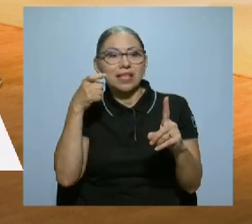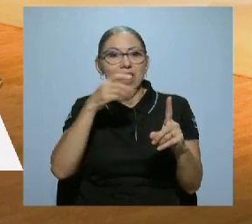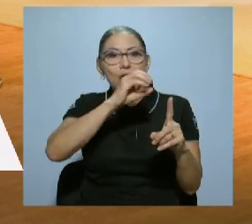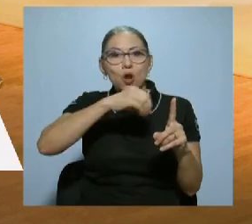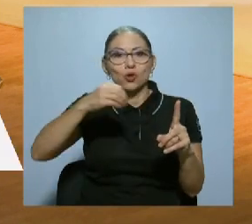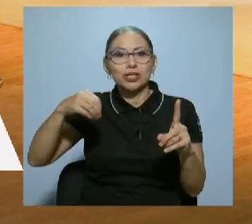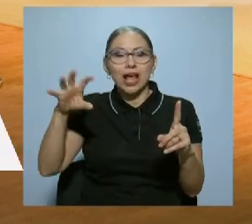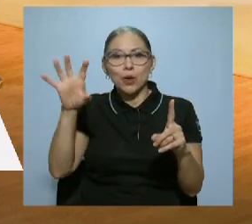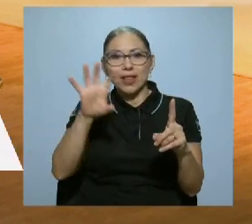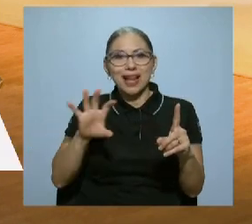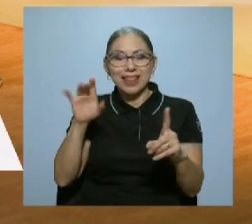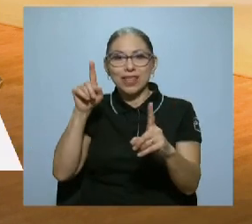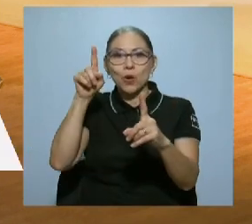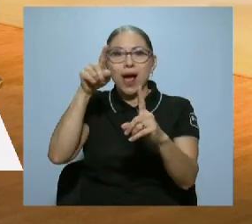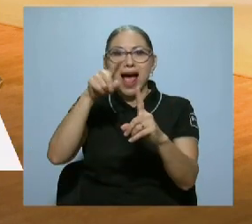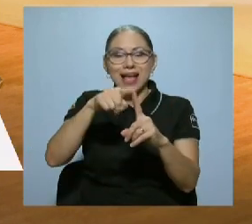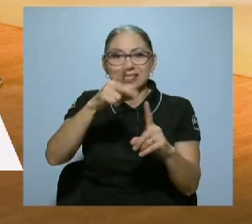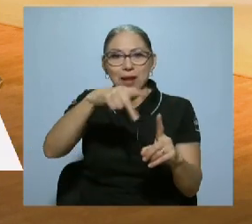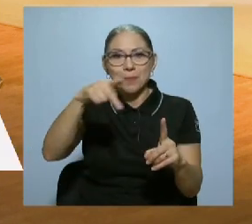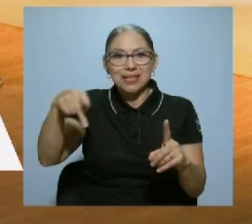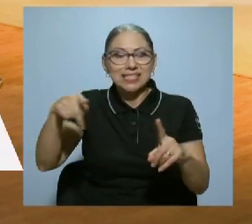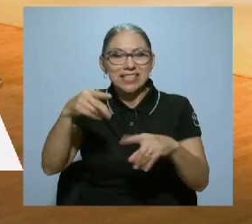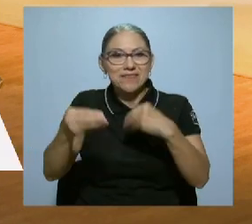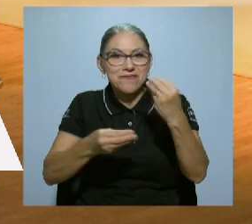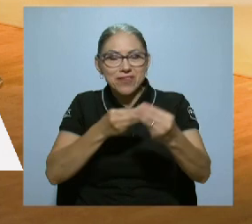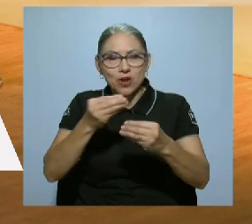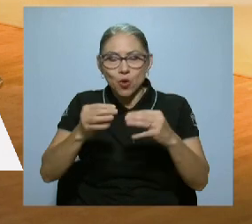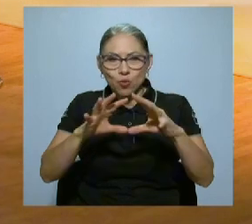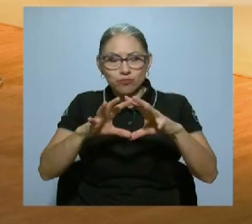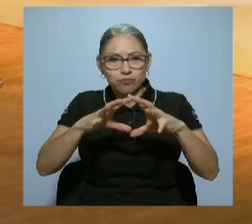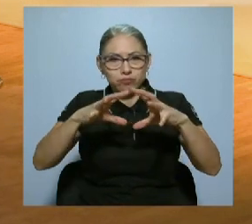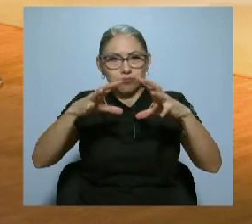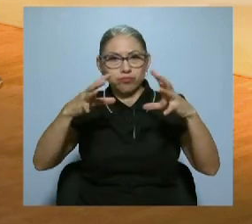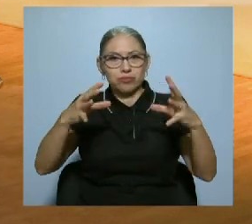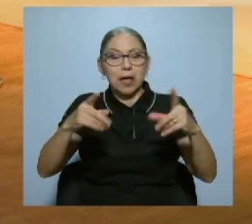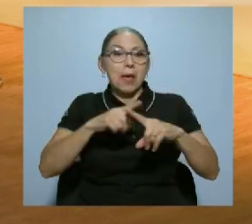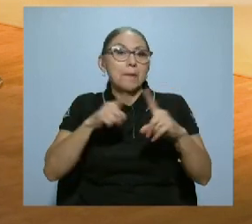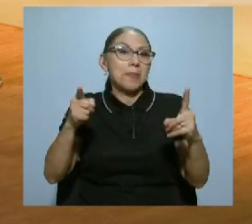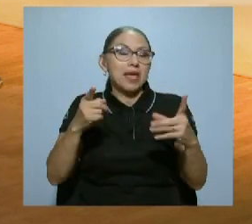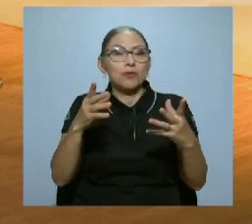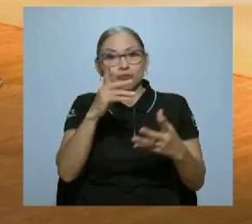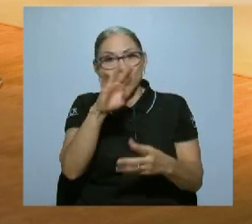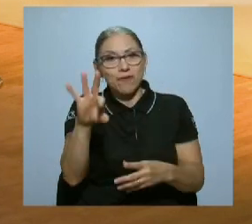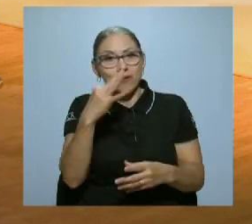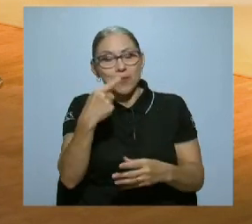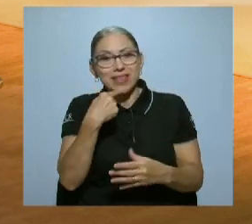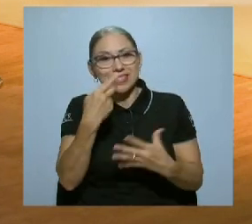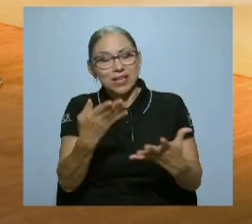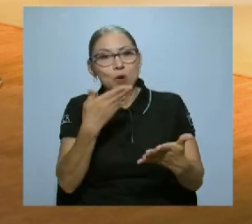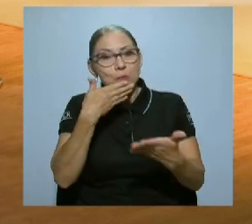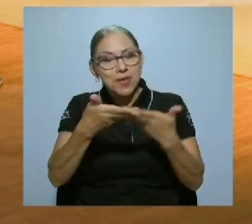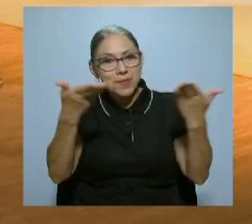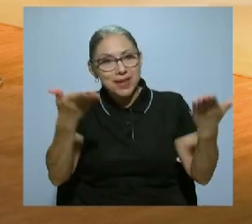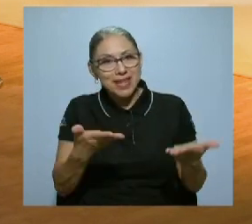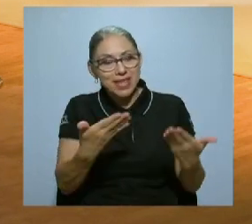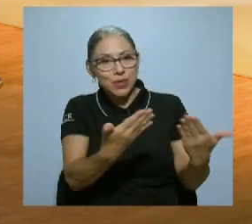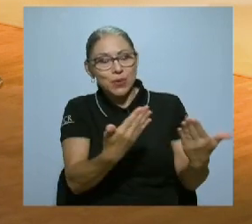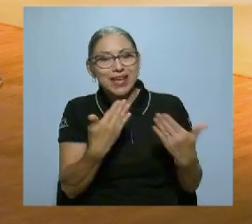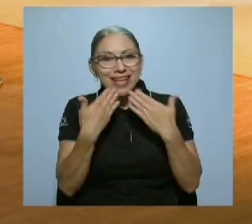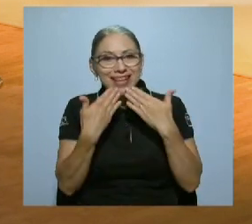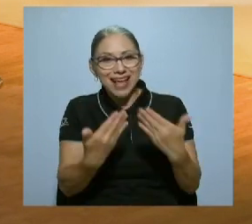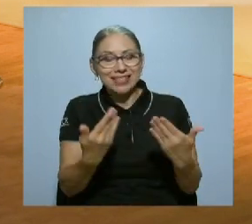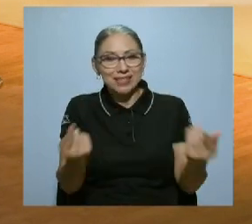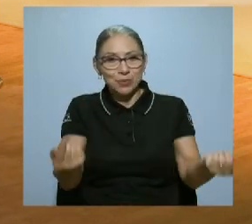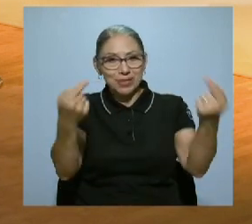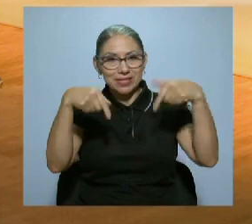Atlántico hasta el Océano Pacífico, pero por dentro. Por dentro, es una manera de decirlo. Por favor, bienvenido, don Álvaro, y gracias por estar